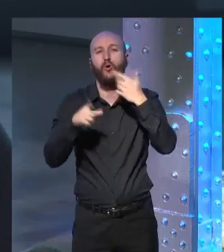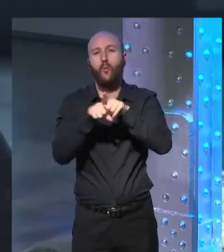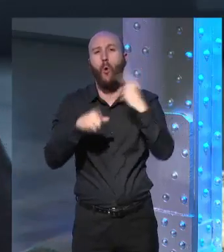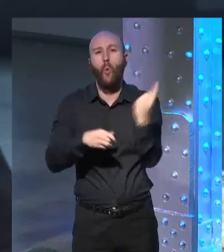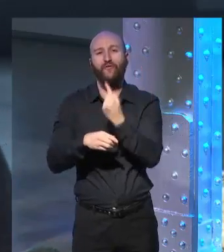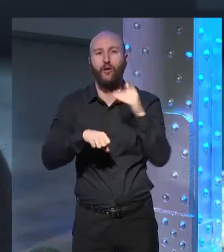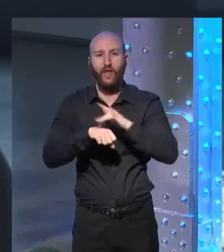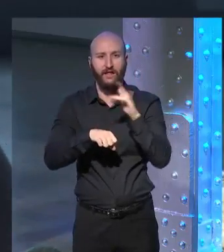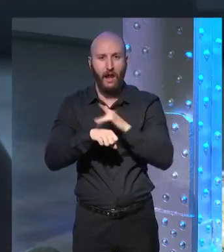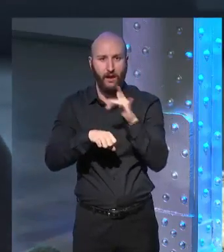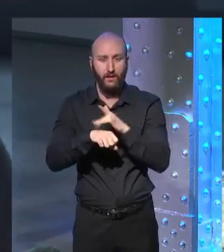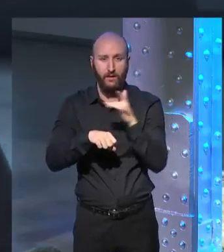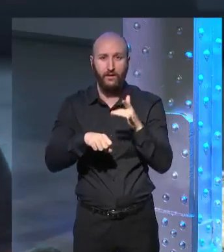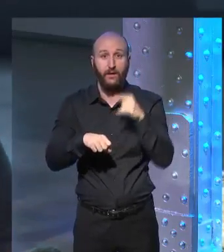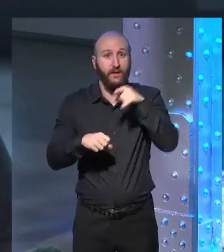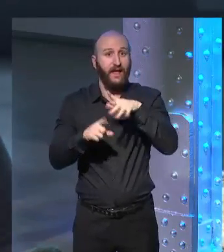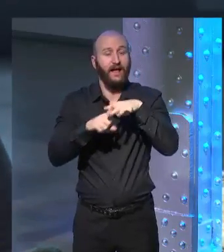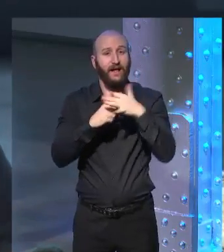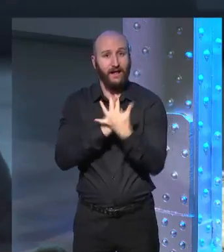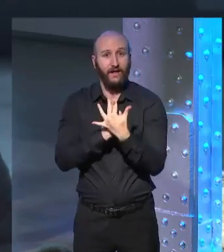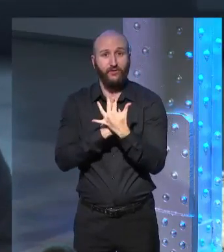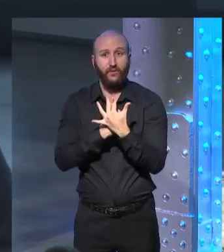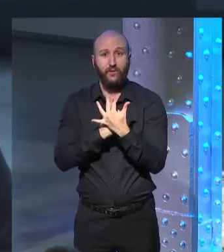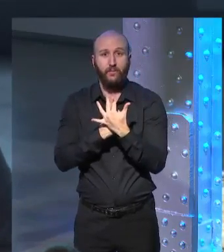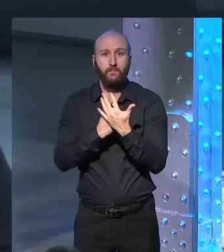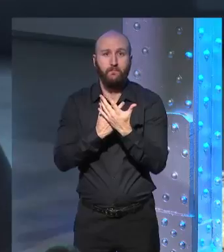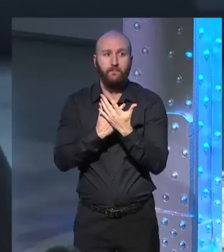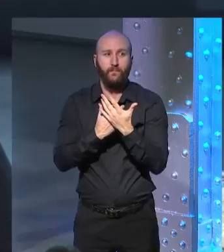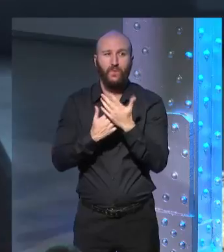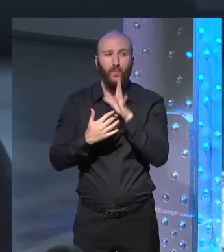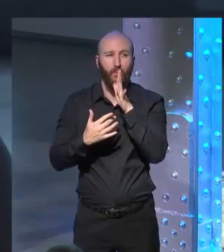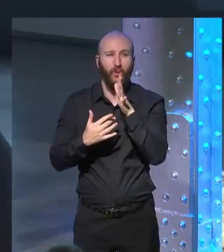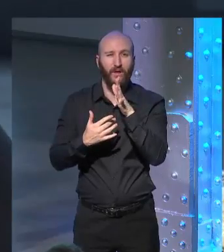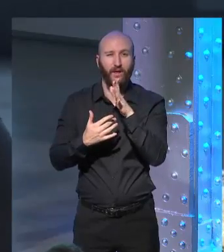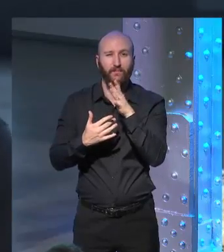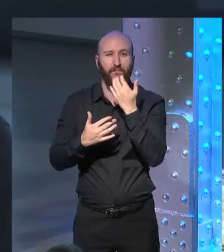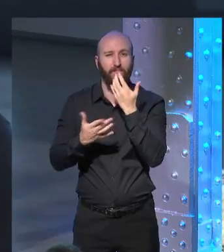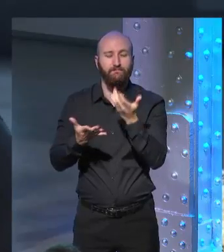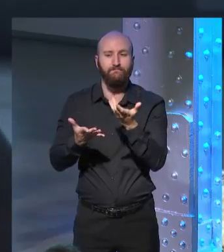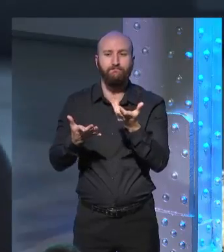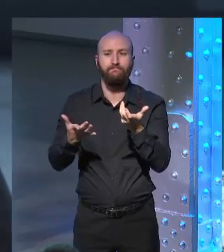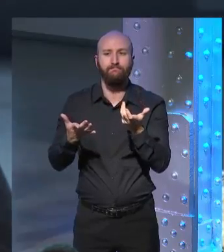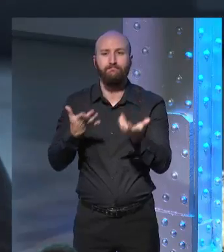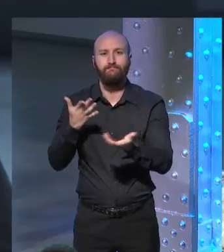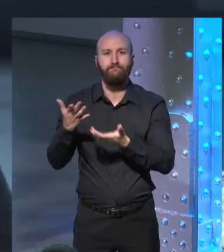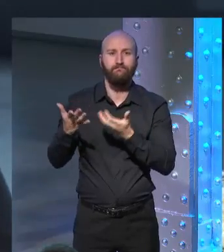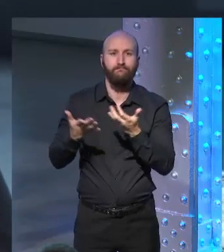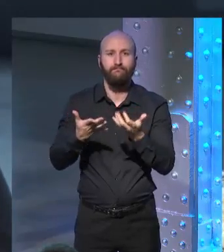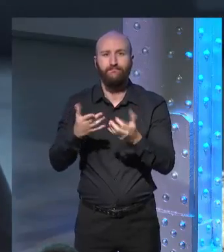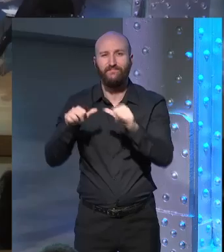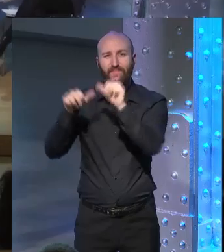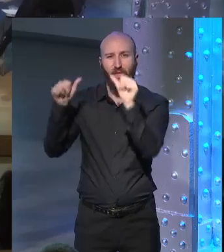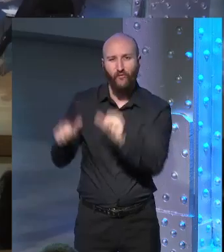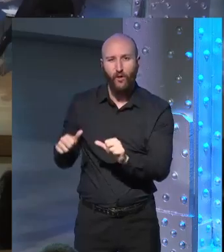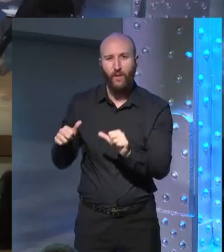caso, creo, porque no estoy muy de acuerdo con la forma de la